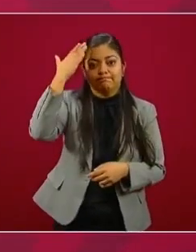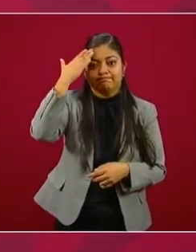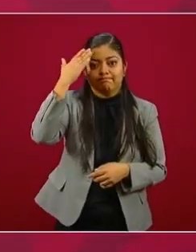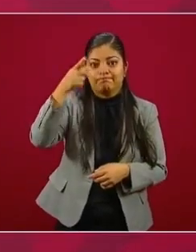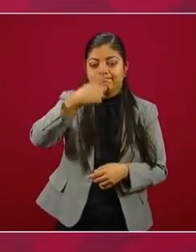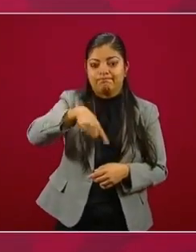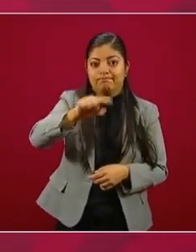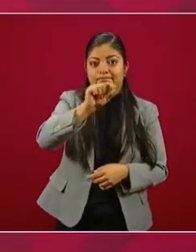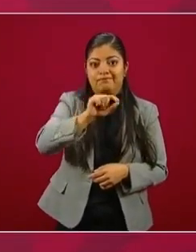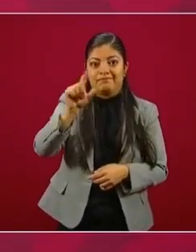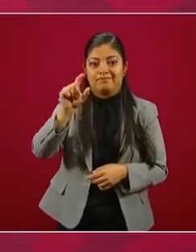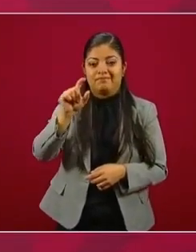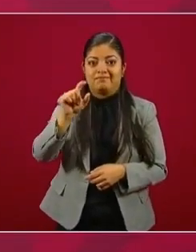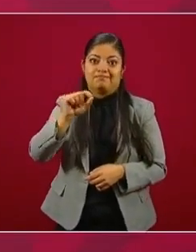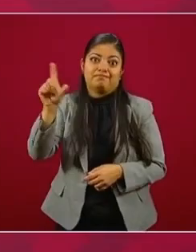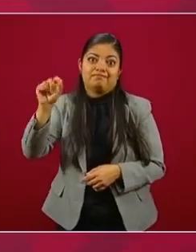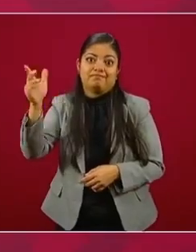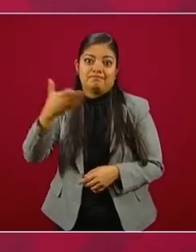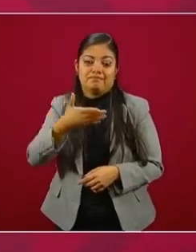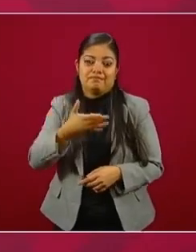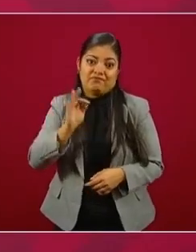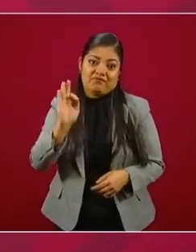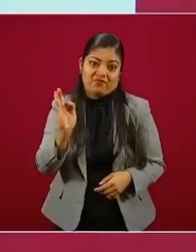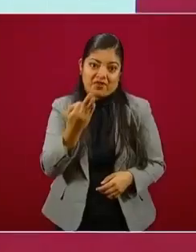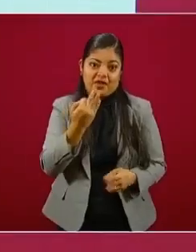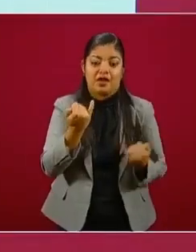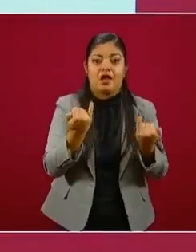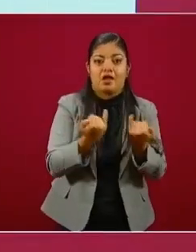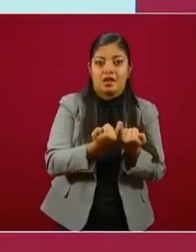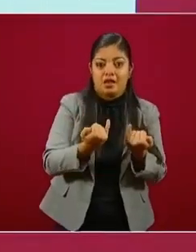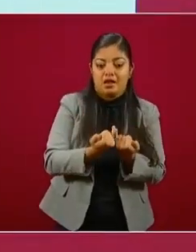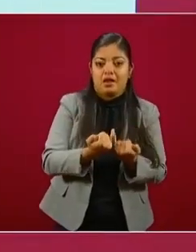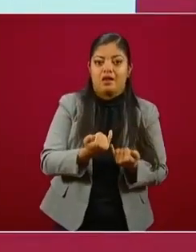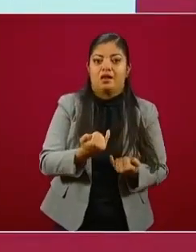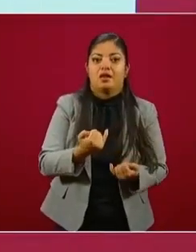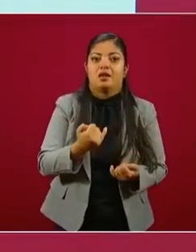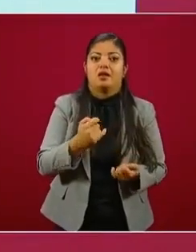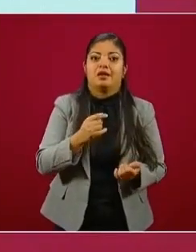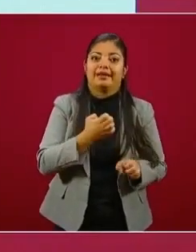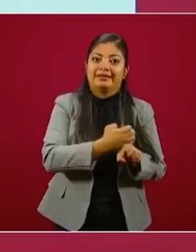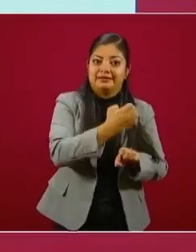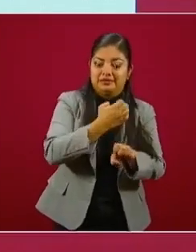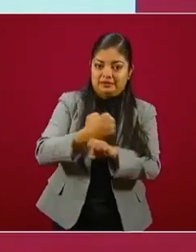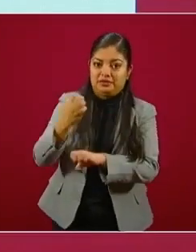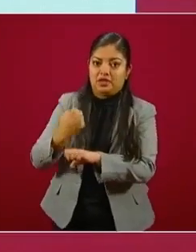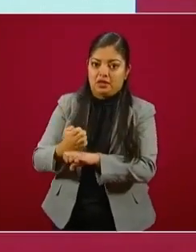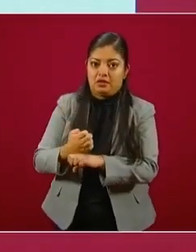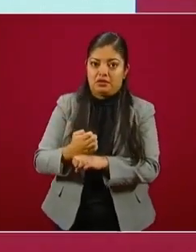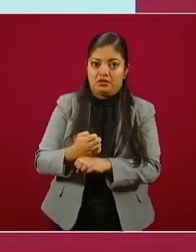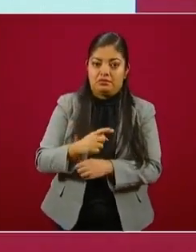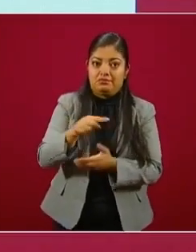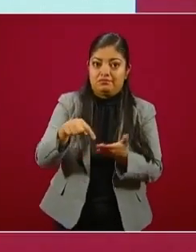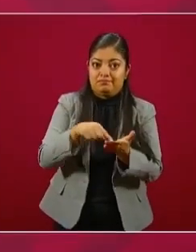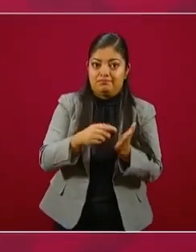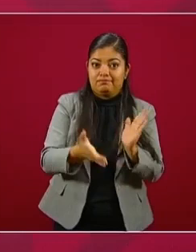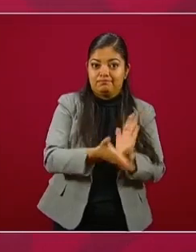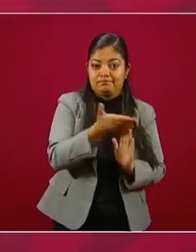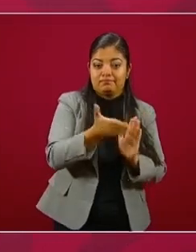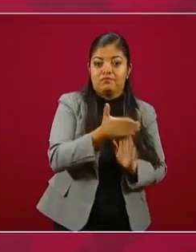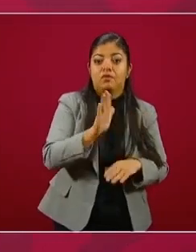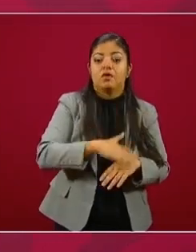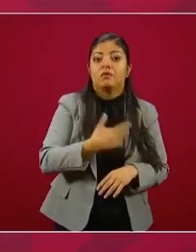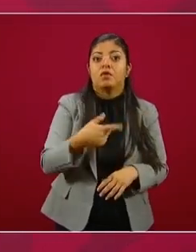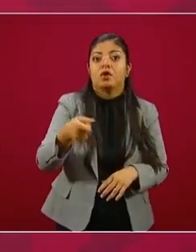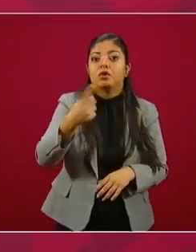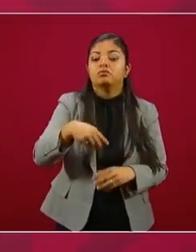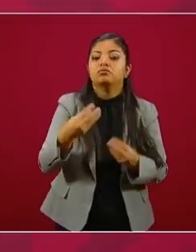presidente, y estatales, estas instalaciones y esta infraestructura que con tanto amor, con tanta